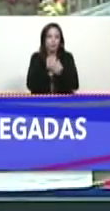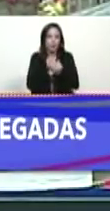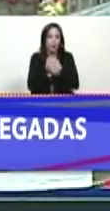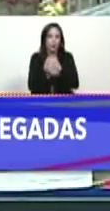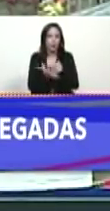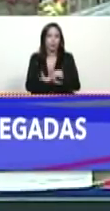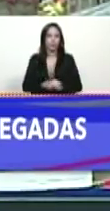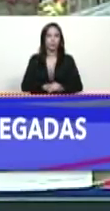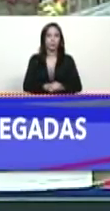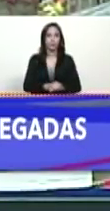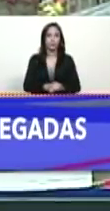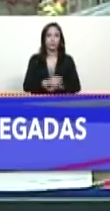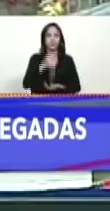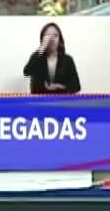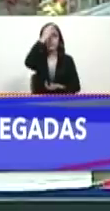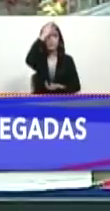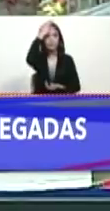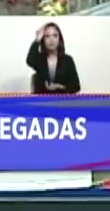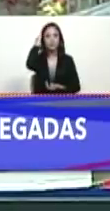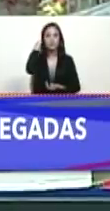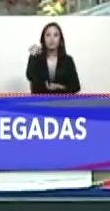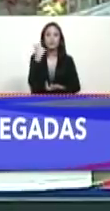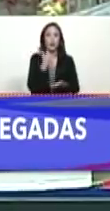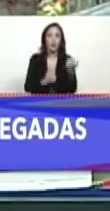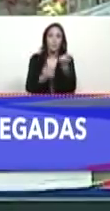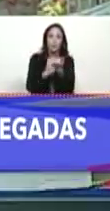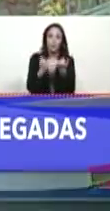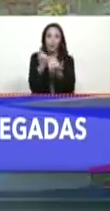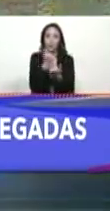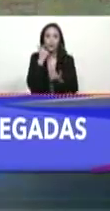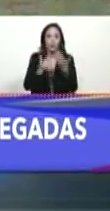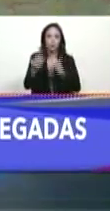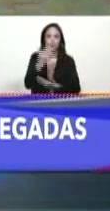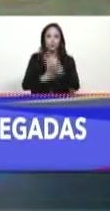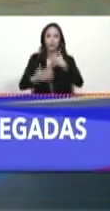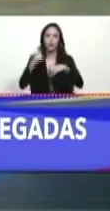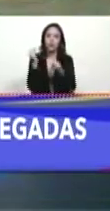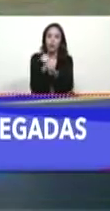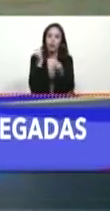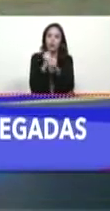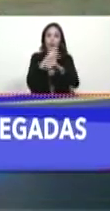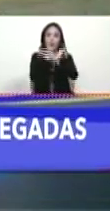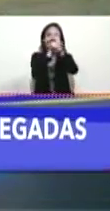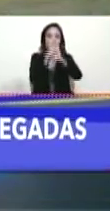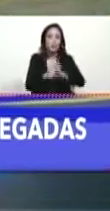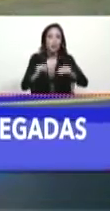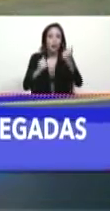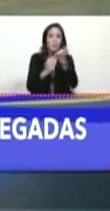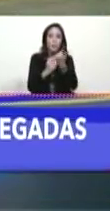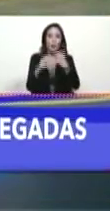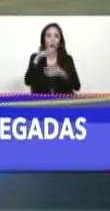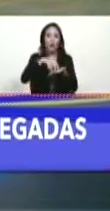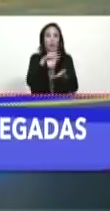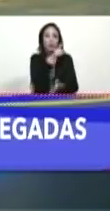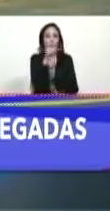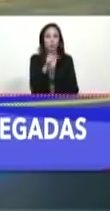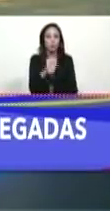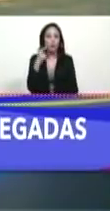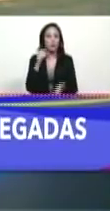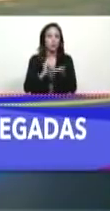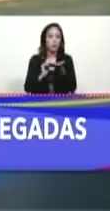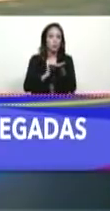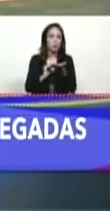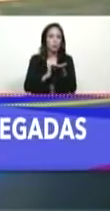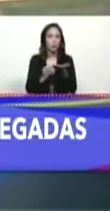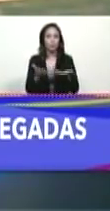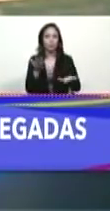al Zulia, para seguir invirtiendo y trabajando por la felicidad del Zulia, enfrentando, como